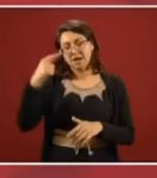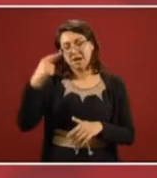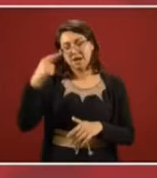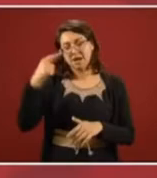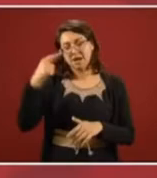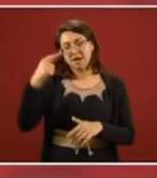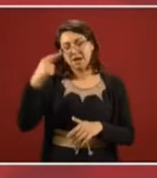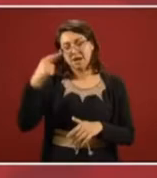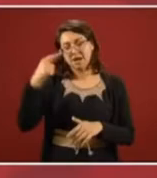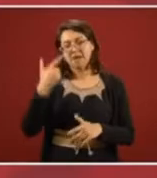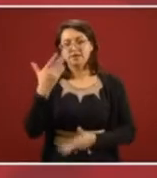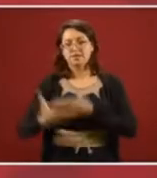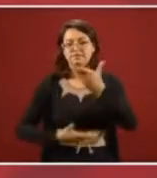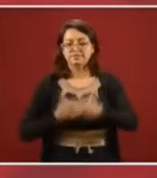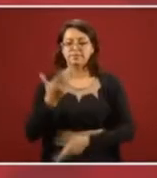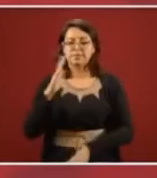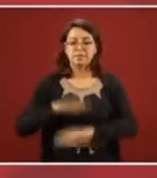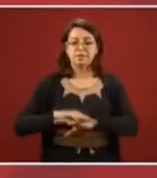córcoles